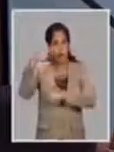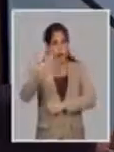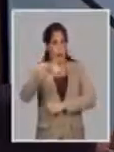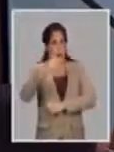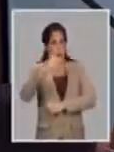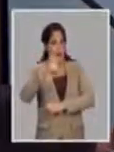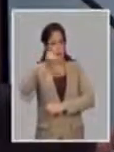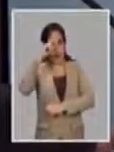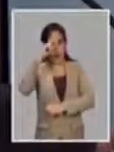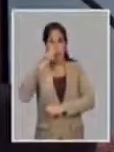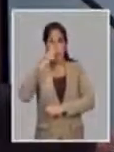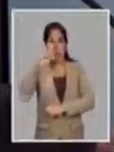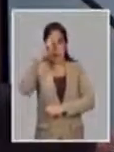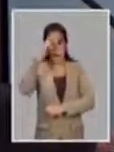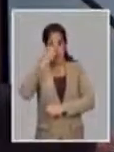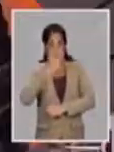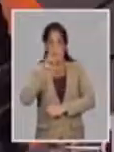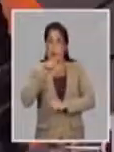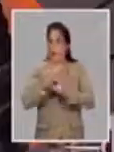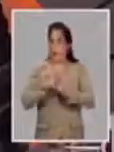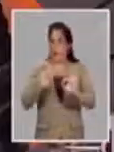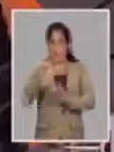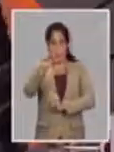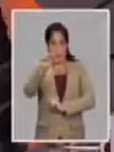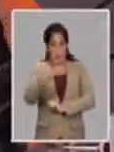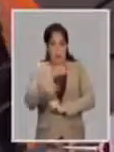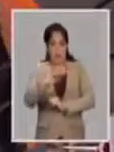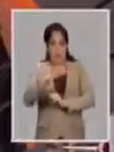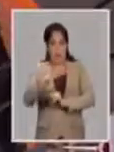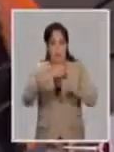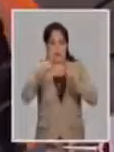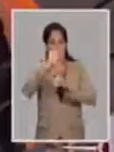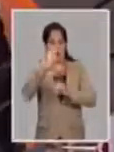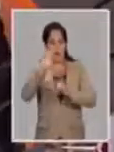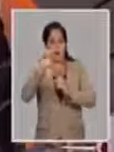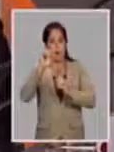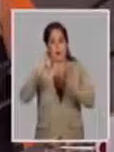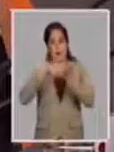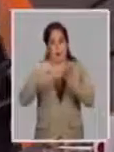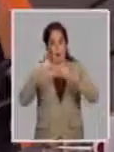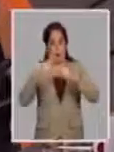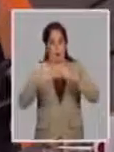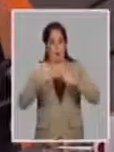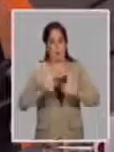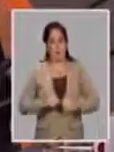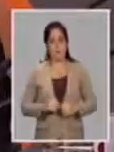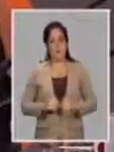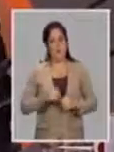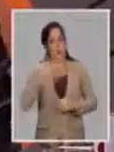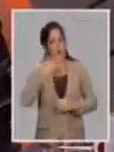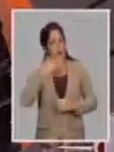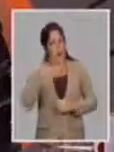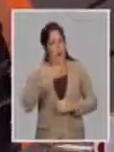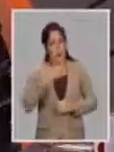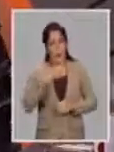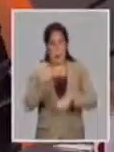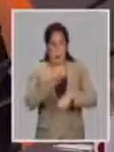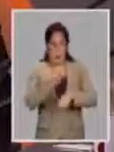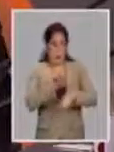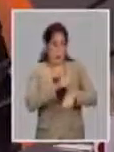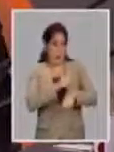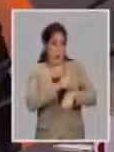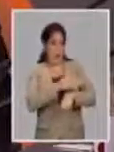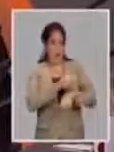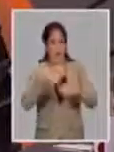principal del ensayo clínico Soberana 02 y especialista del Instituto de Medicina Tropical Pedro Couri. Qué bueno que a